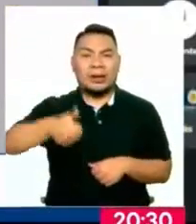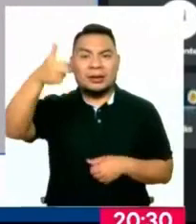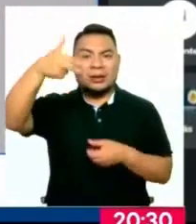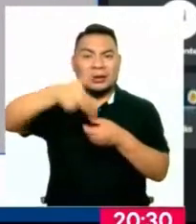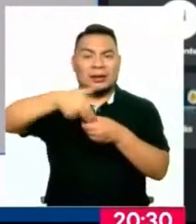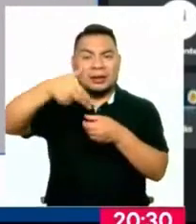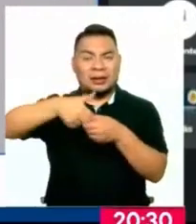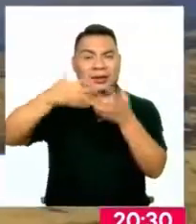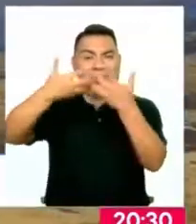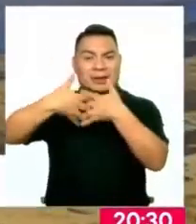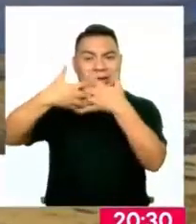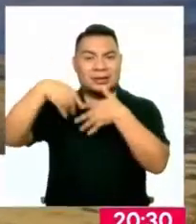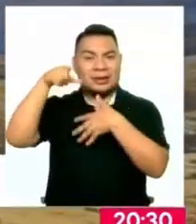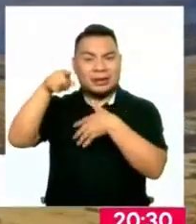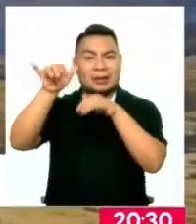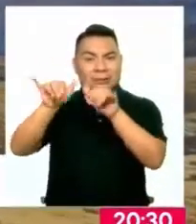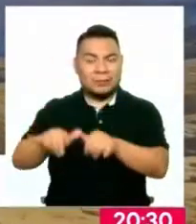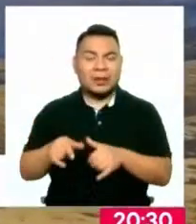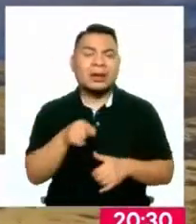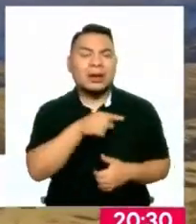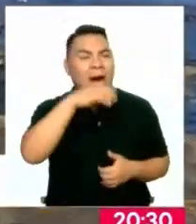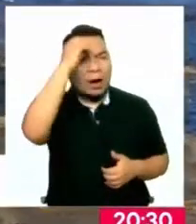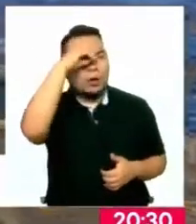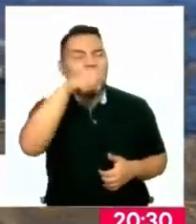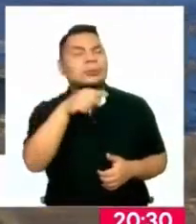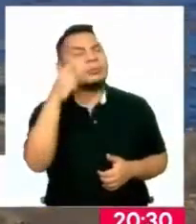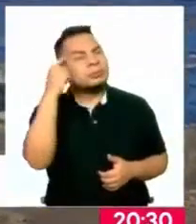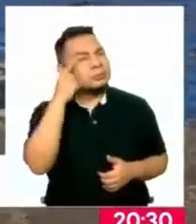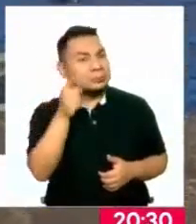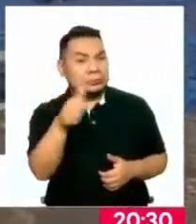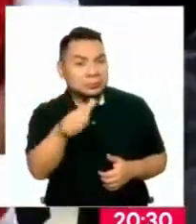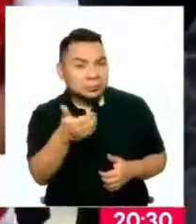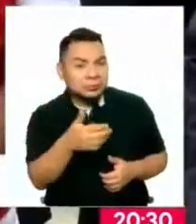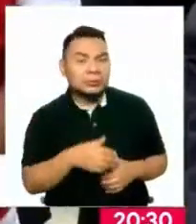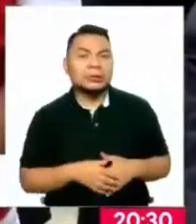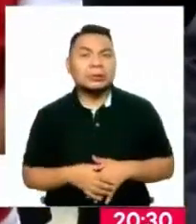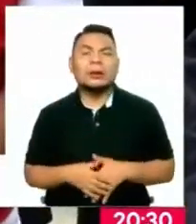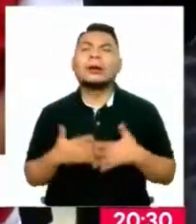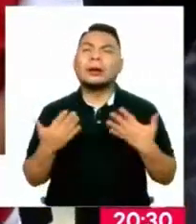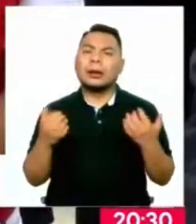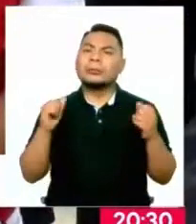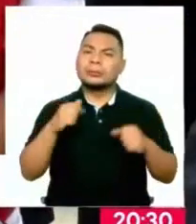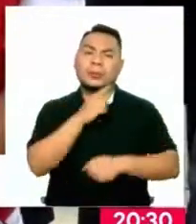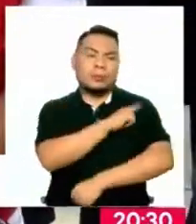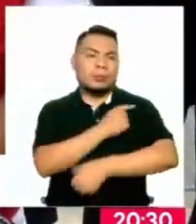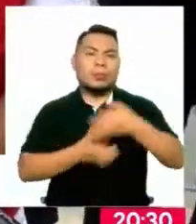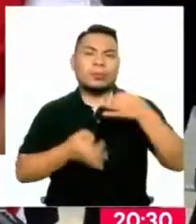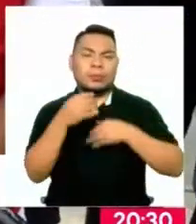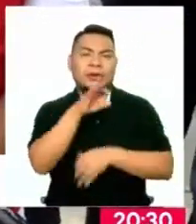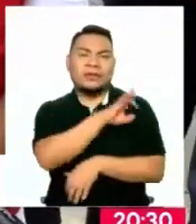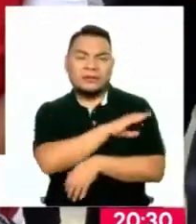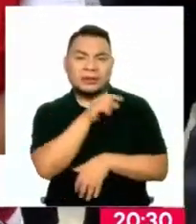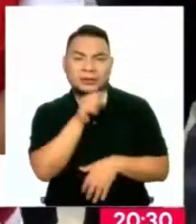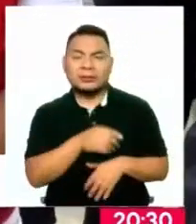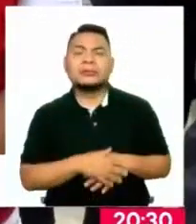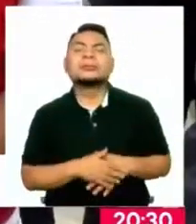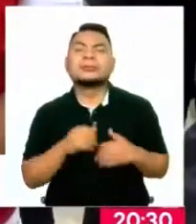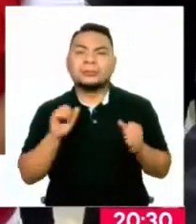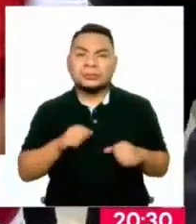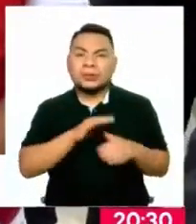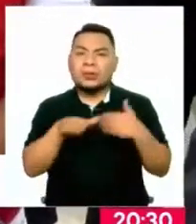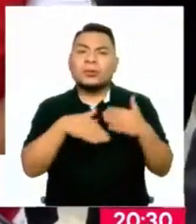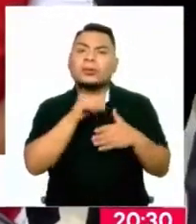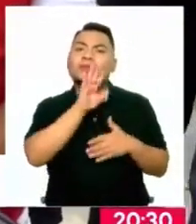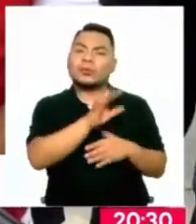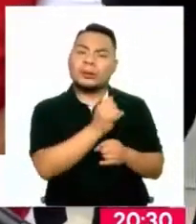del país contra altos directivos de Repsol por el derrame de petróleo en Ventanilla. El Poder Judicial, la Fiscalía, dentro de